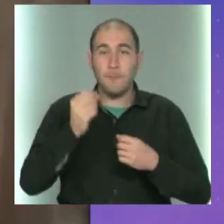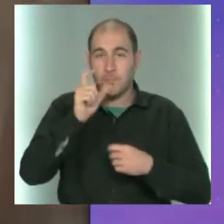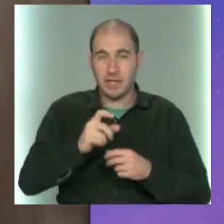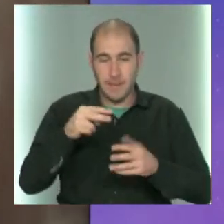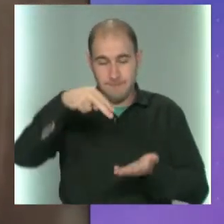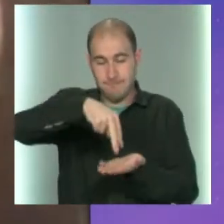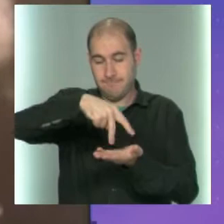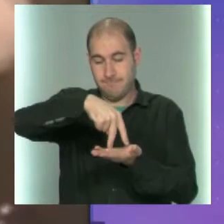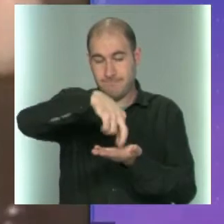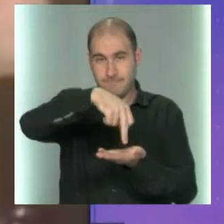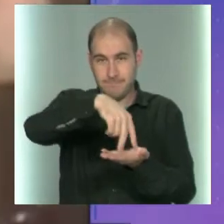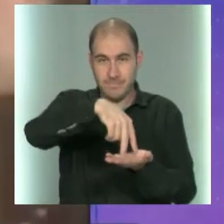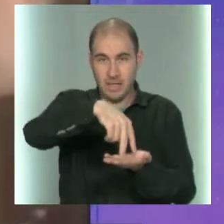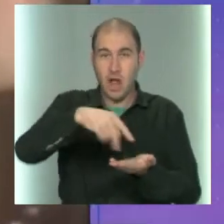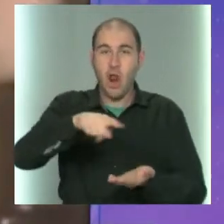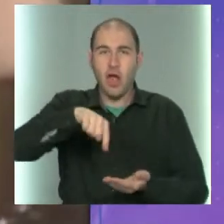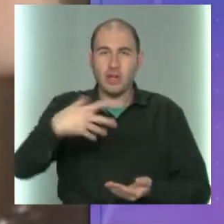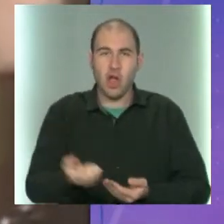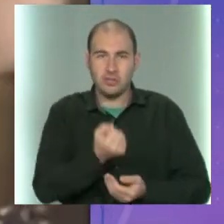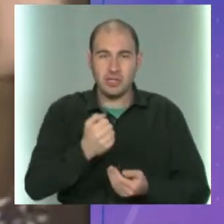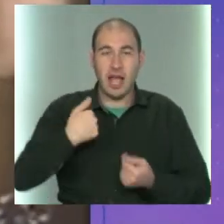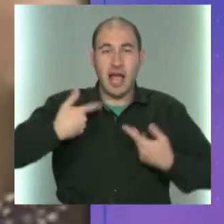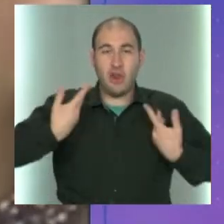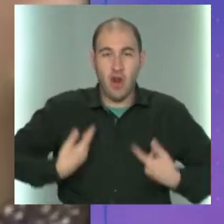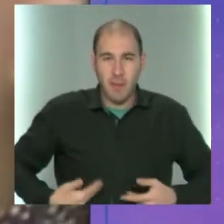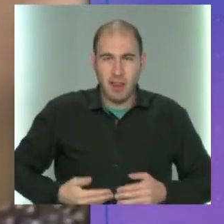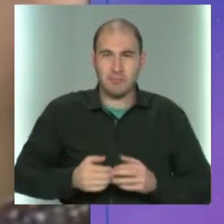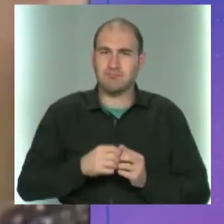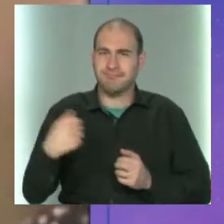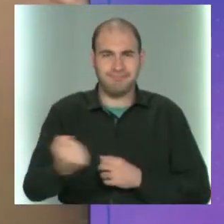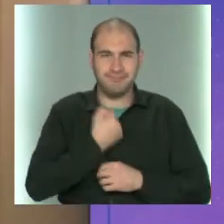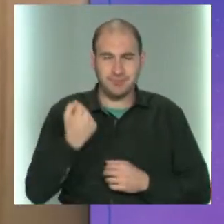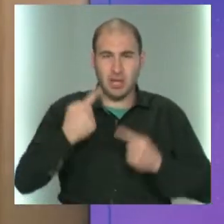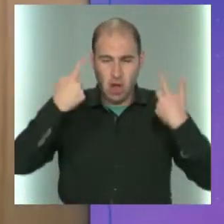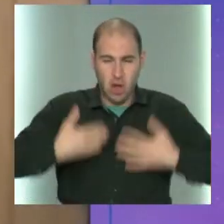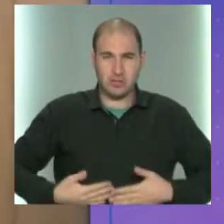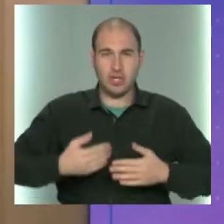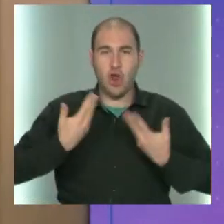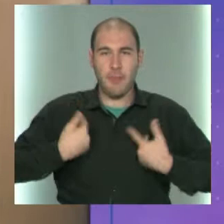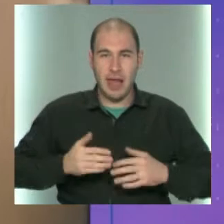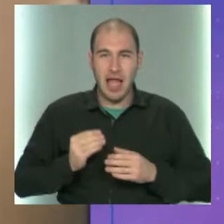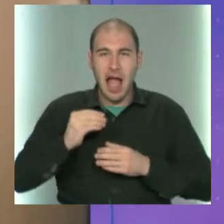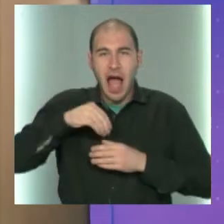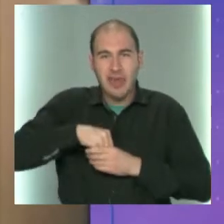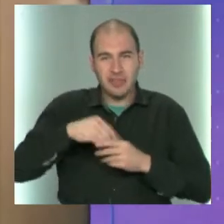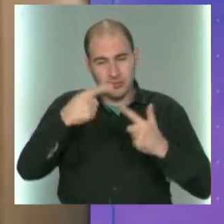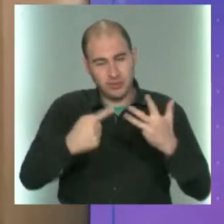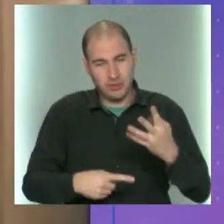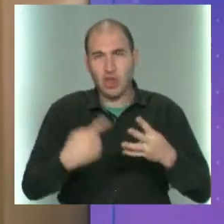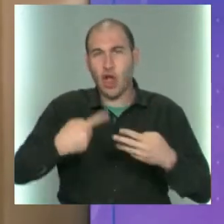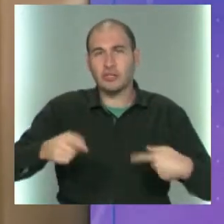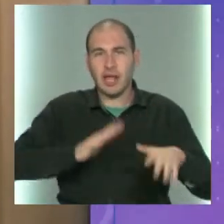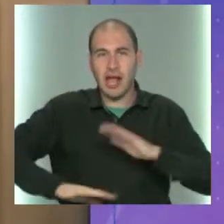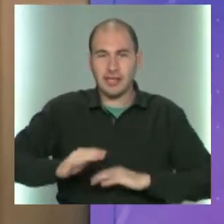de la bipedestación nosotros logramos que se normalicen una cantidad muy importante de funciones. Dentro de esas funciones